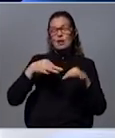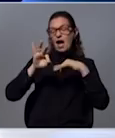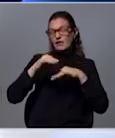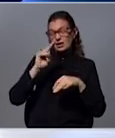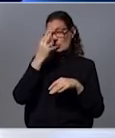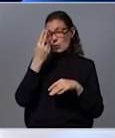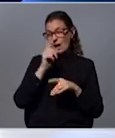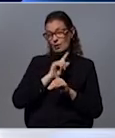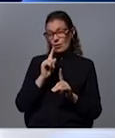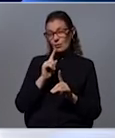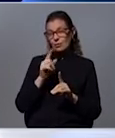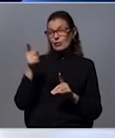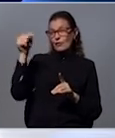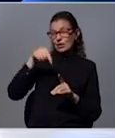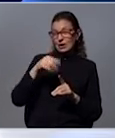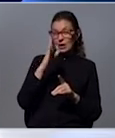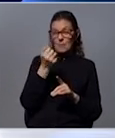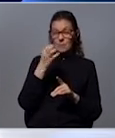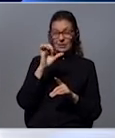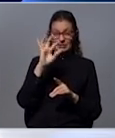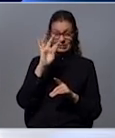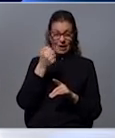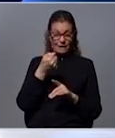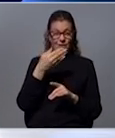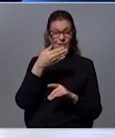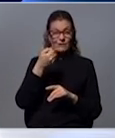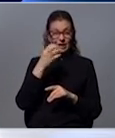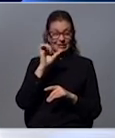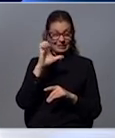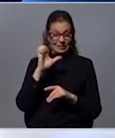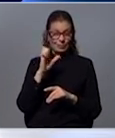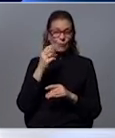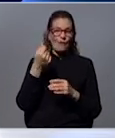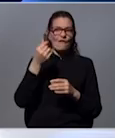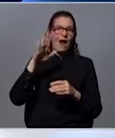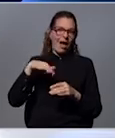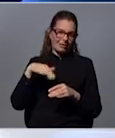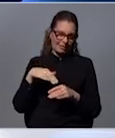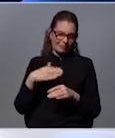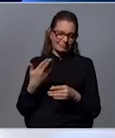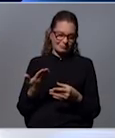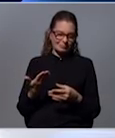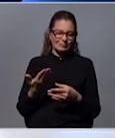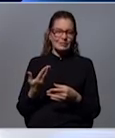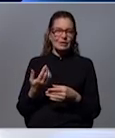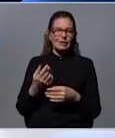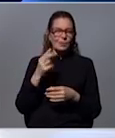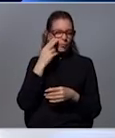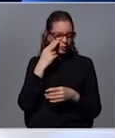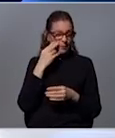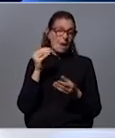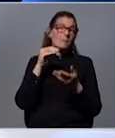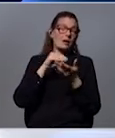uruguayos no era cuando aparece la pasta base que muy barata además de que es mucho más la cocaína de buena calidad